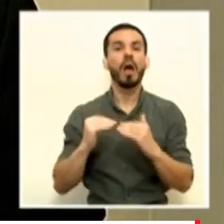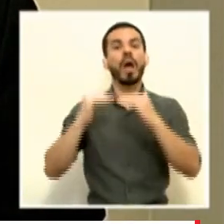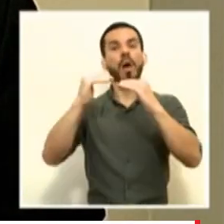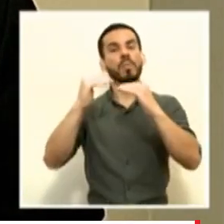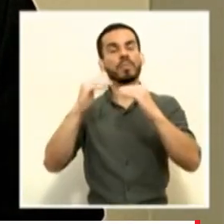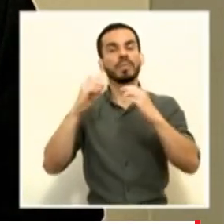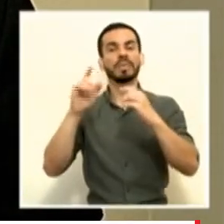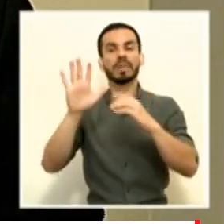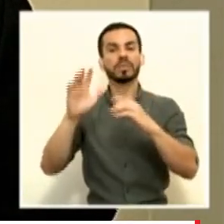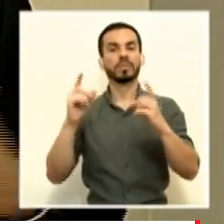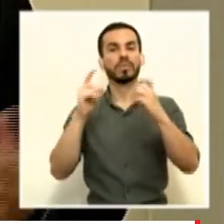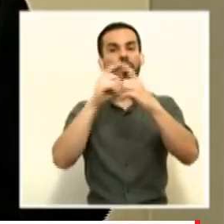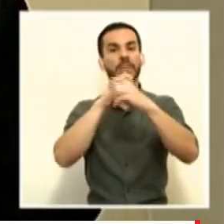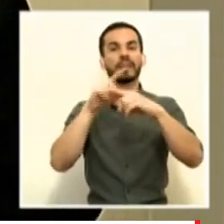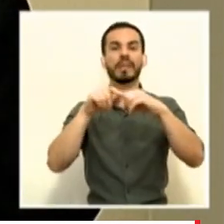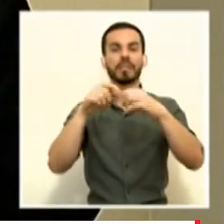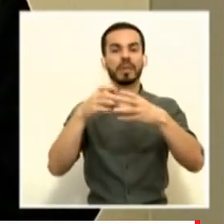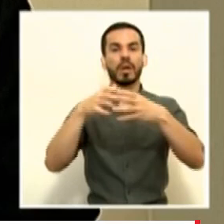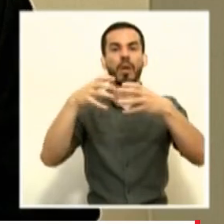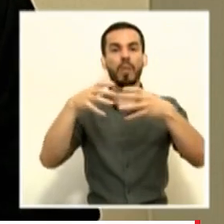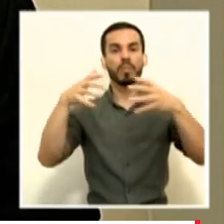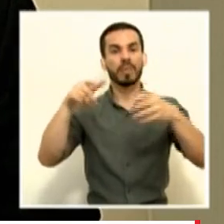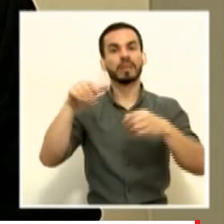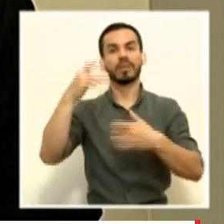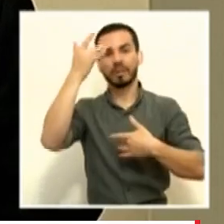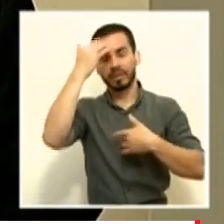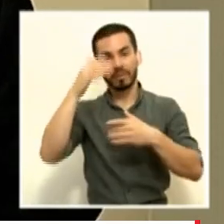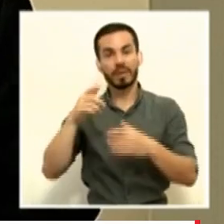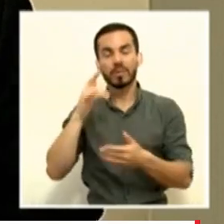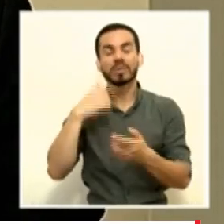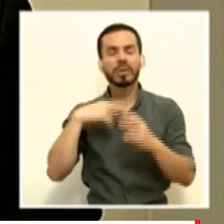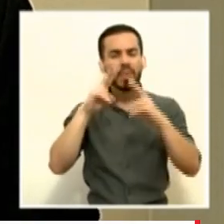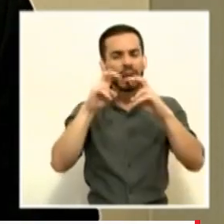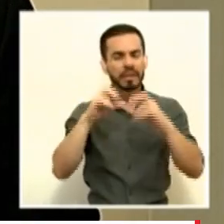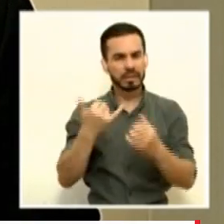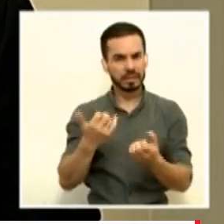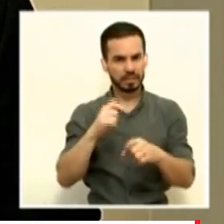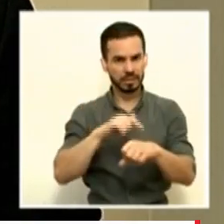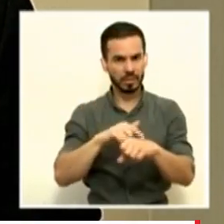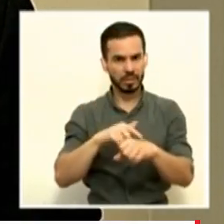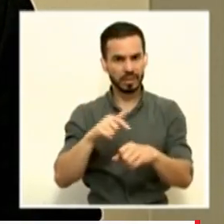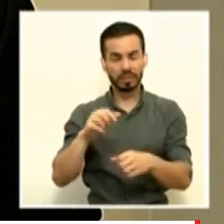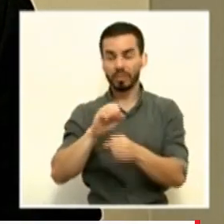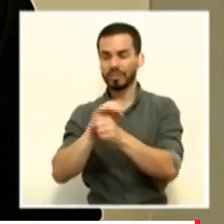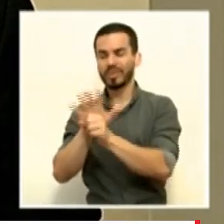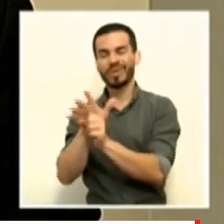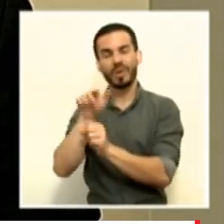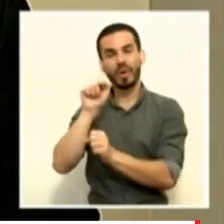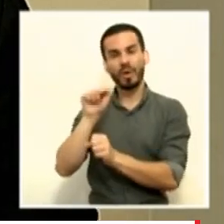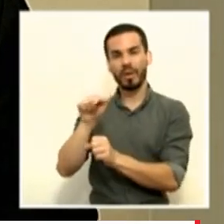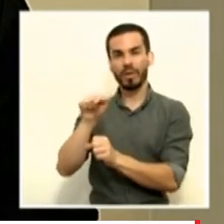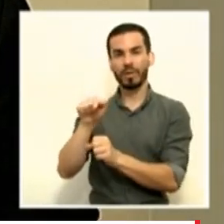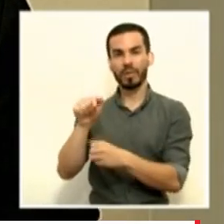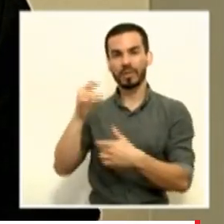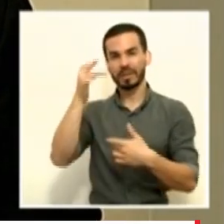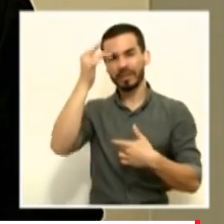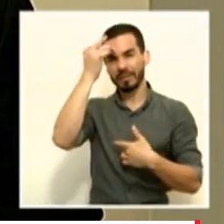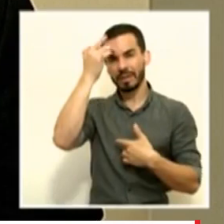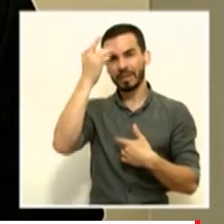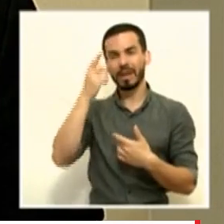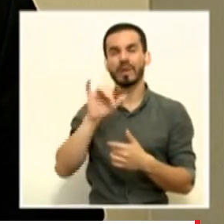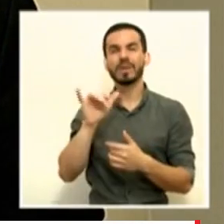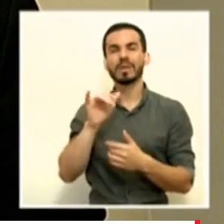de acuerdo al manejo de pacientes, y lo estamos analizando en estos momentos. El COVID es una enfermedad, es